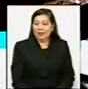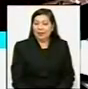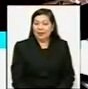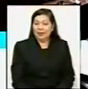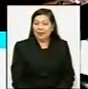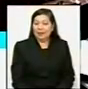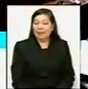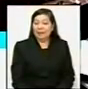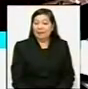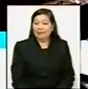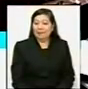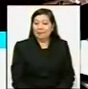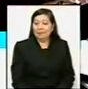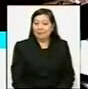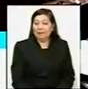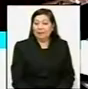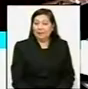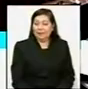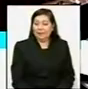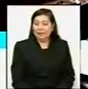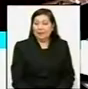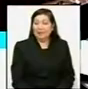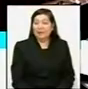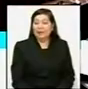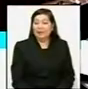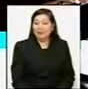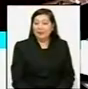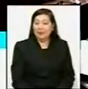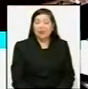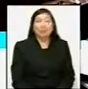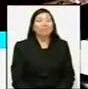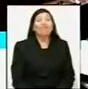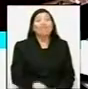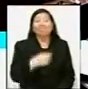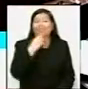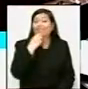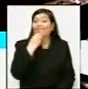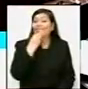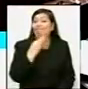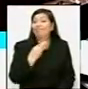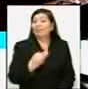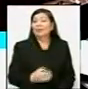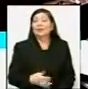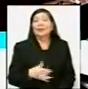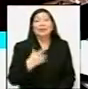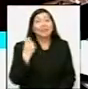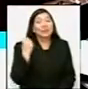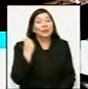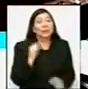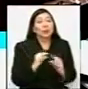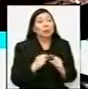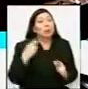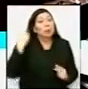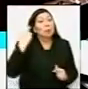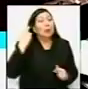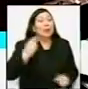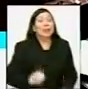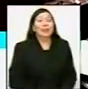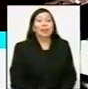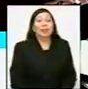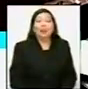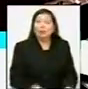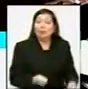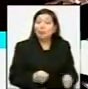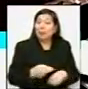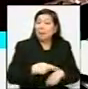Congresista Arce. Gracias, presidenta. En realidad se entiende que los partidos políticos, los